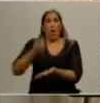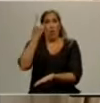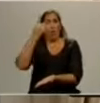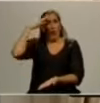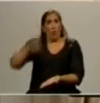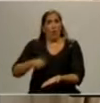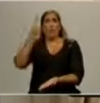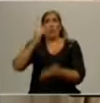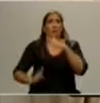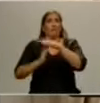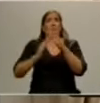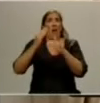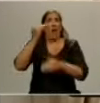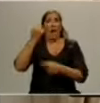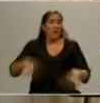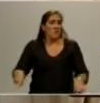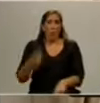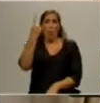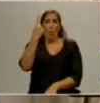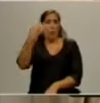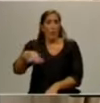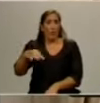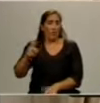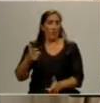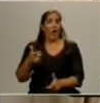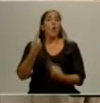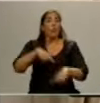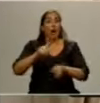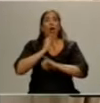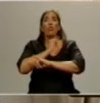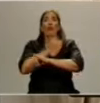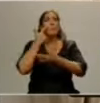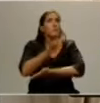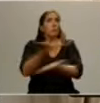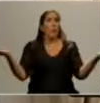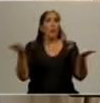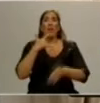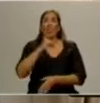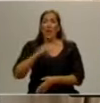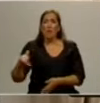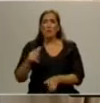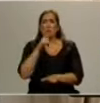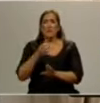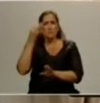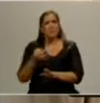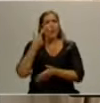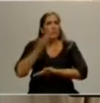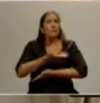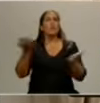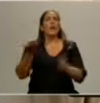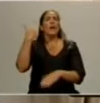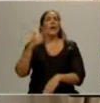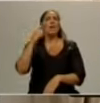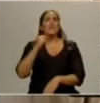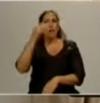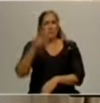solo magistrado que, una vez que se conoció la denuncia, creo que fue el día